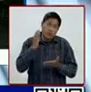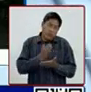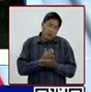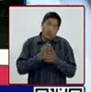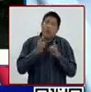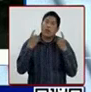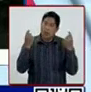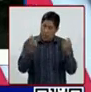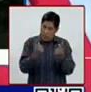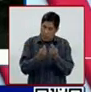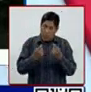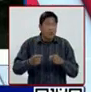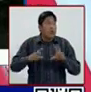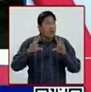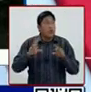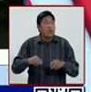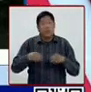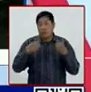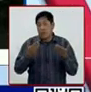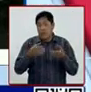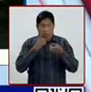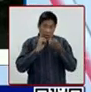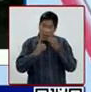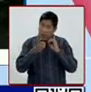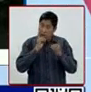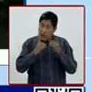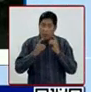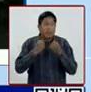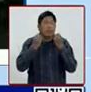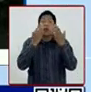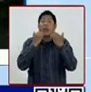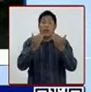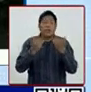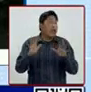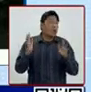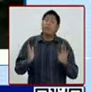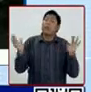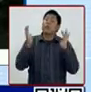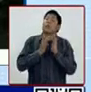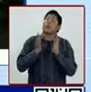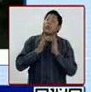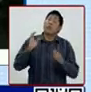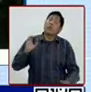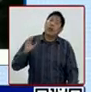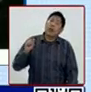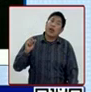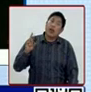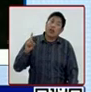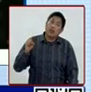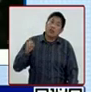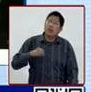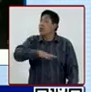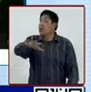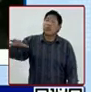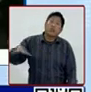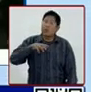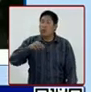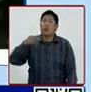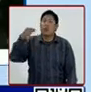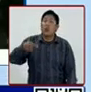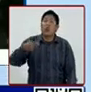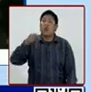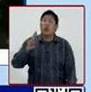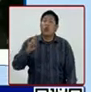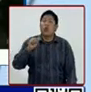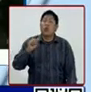departamento no hay diálogo por el por el momento Bueno gracias Cristian a ver vamos a ir con Carlos ligerón hasta la guardia porque este ha sido un campo